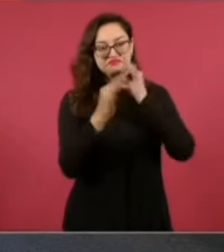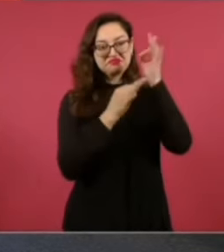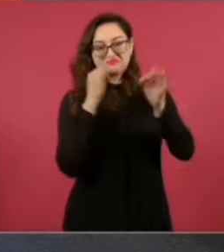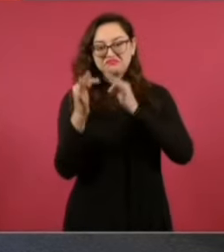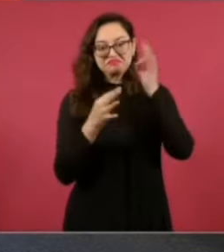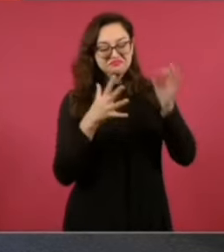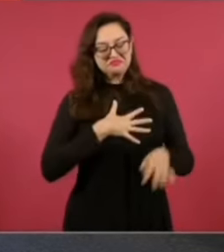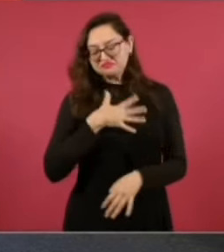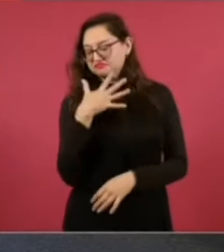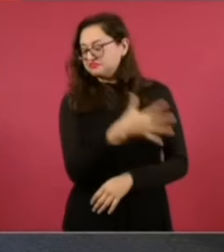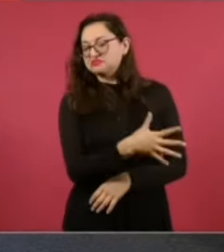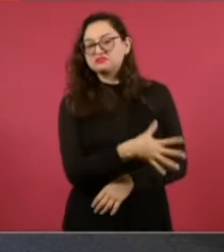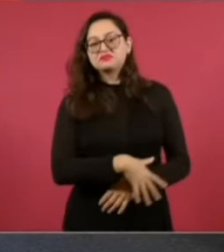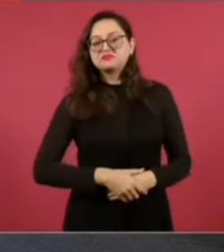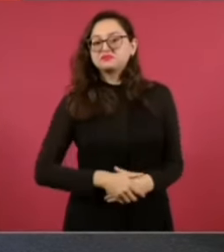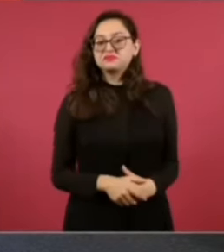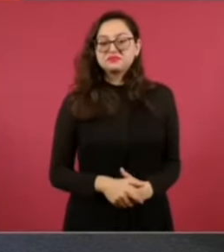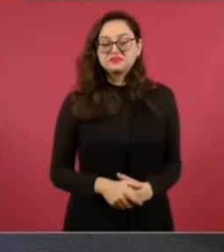inmundo.